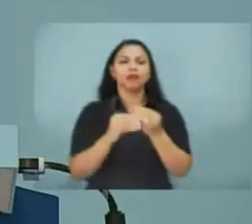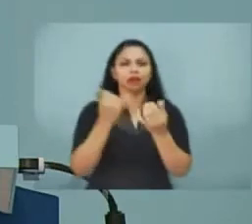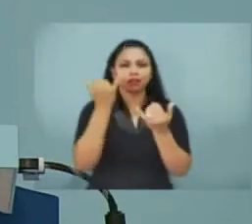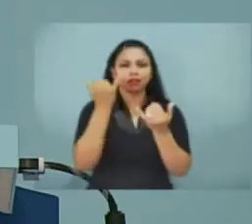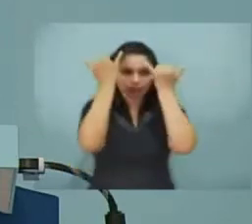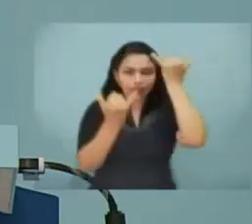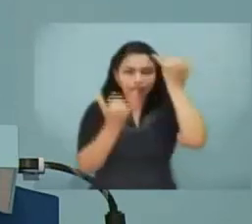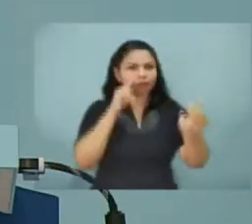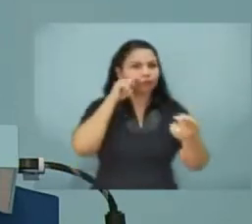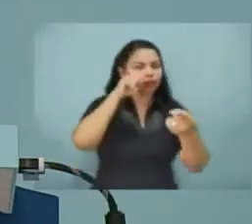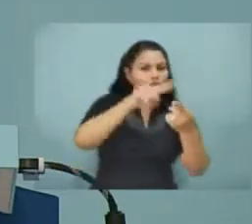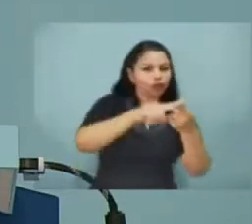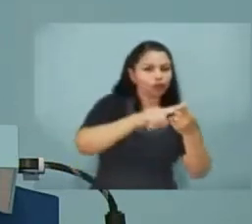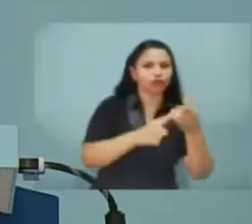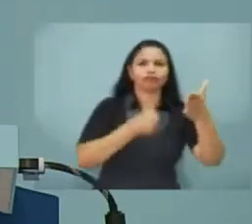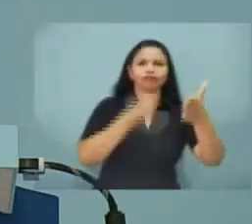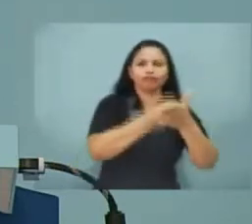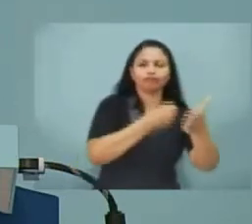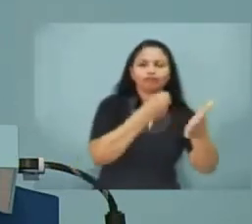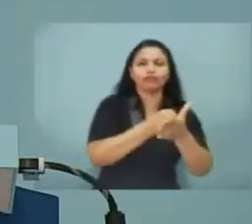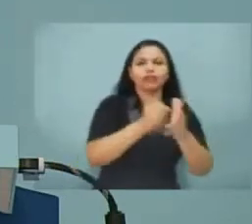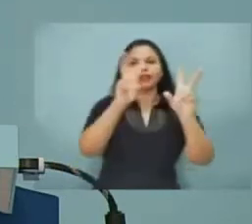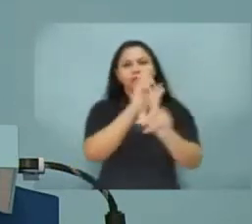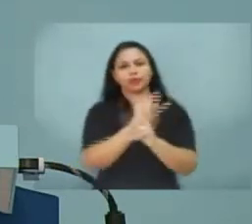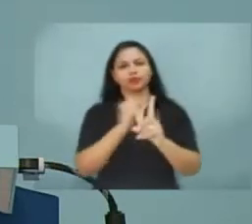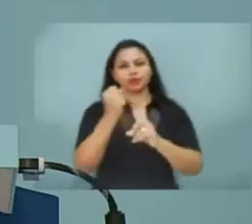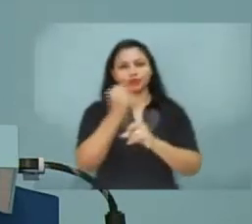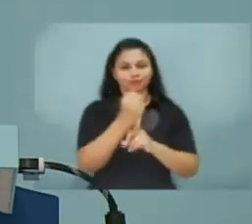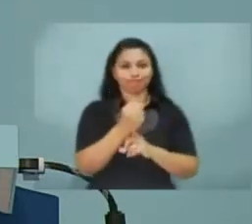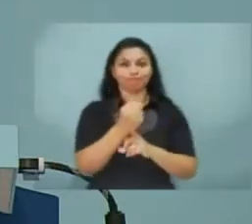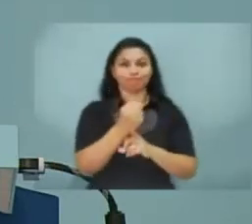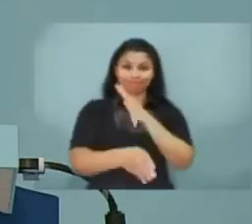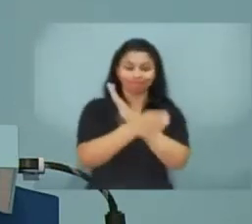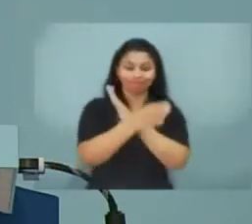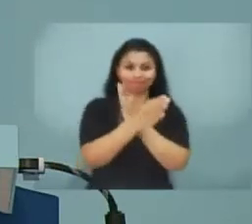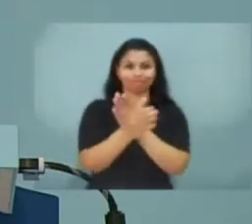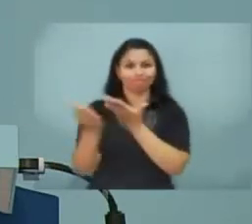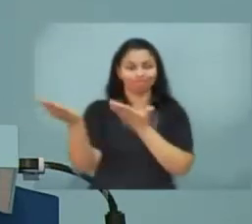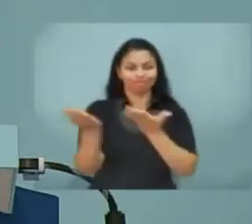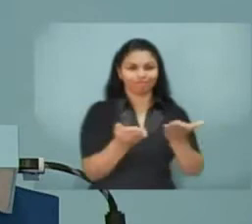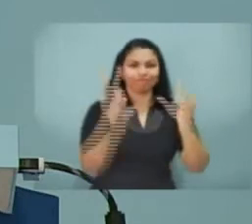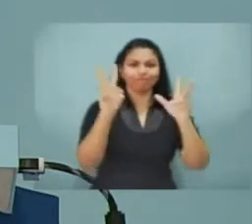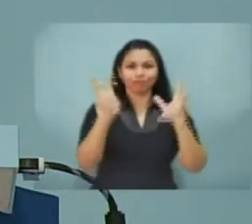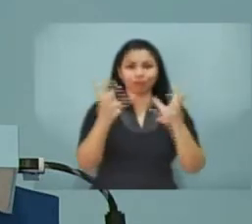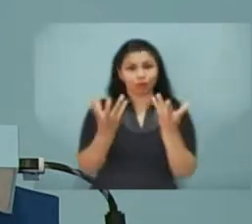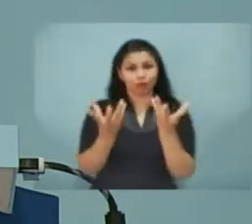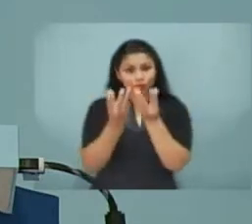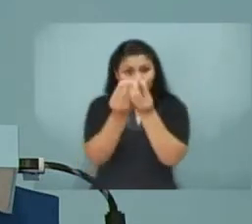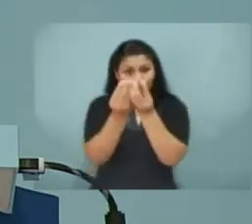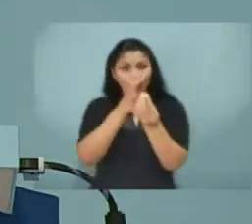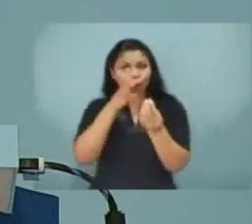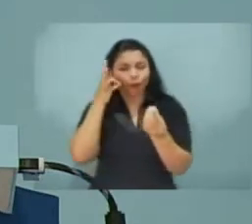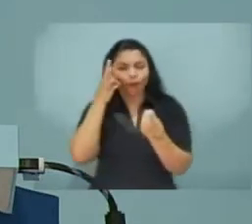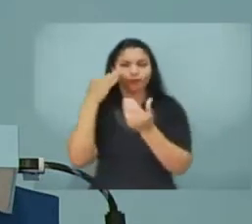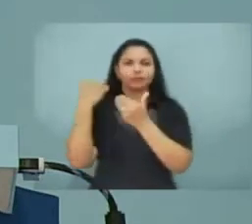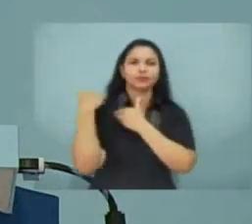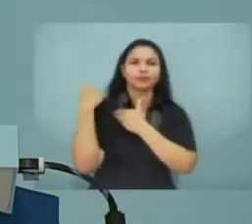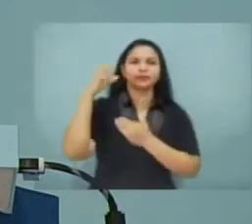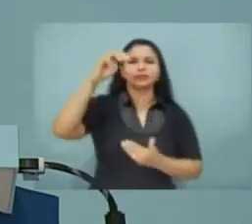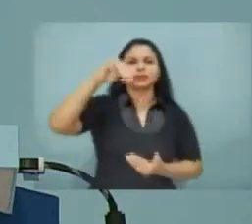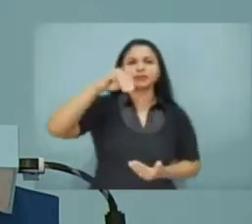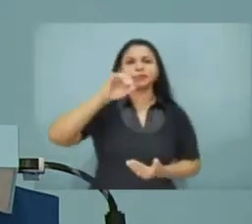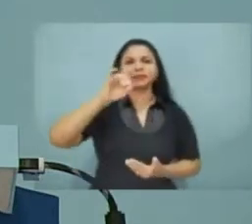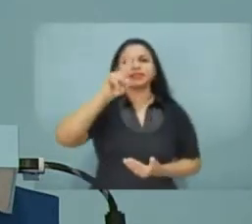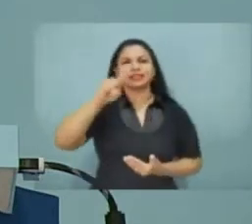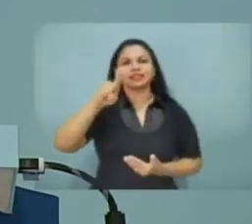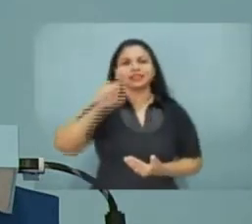Reach. A continuación, los dejo con este interesante panel moderado por Sebastián Cabello. Sebastián, adelante.